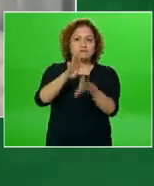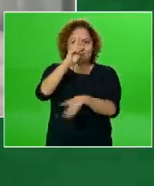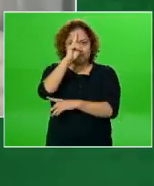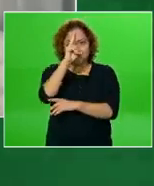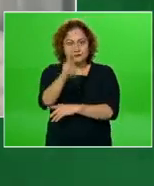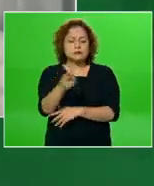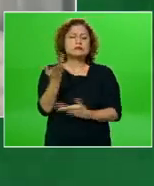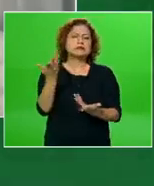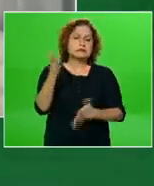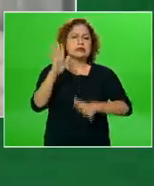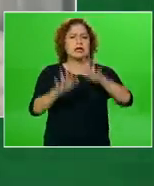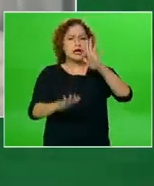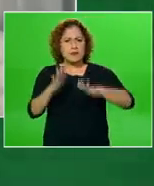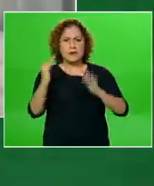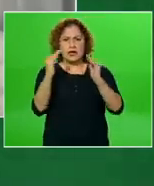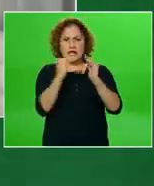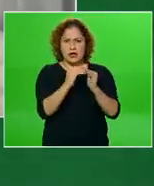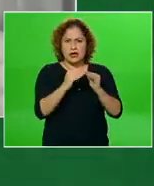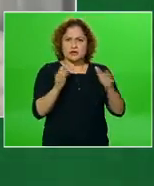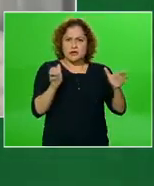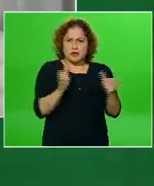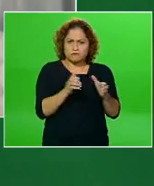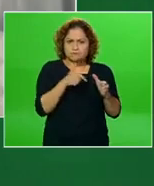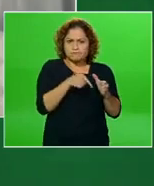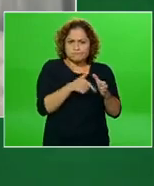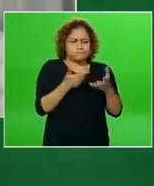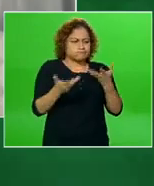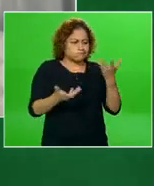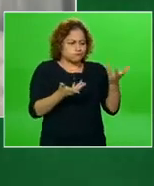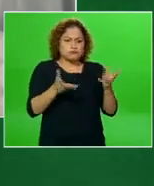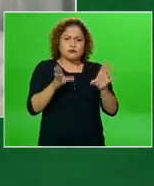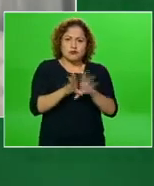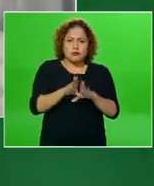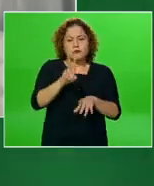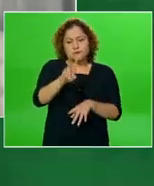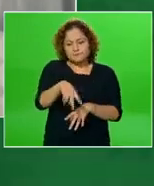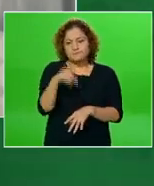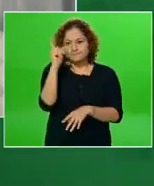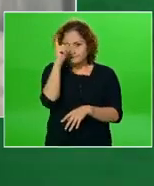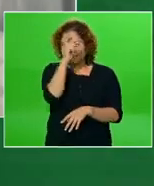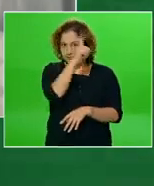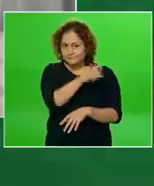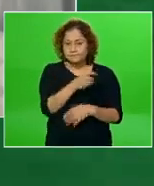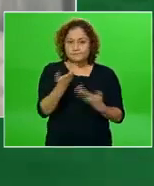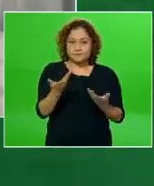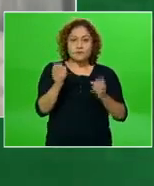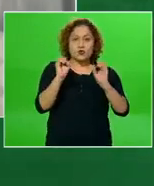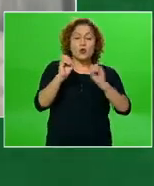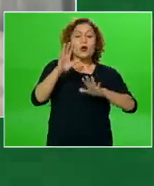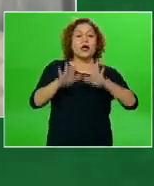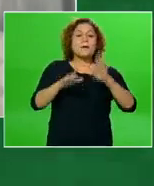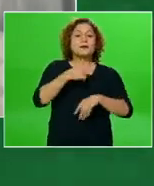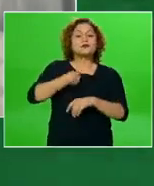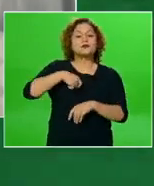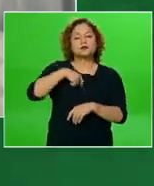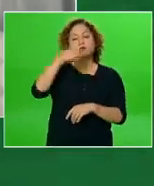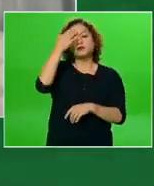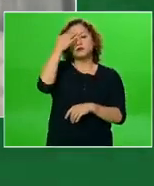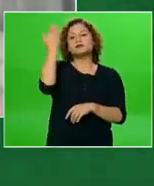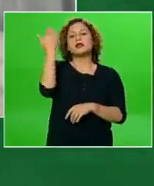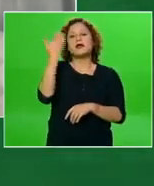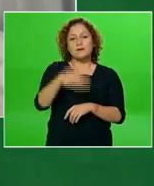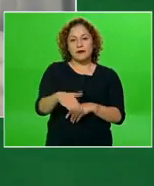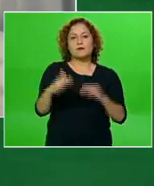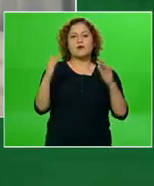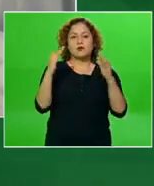nuestras casas pueden no ser los apropiados o bien hablábamos de que a veces el lugar en donde vivimos pues